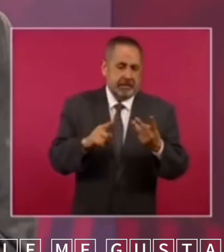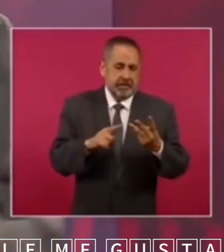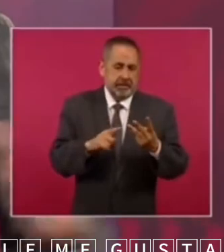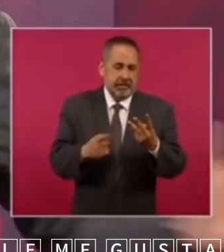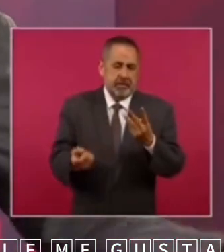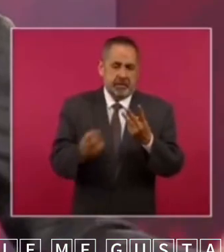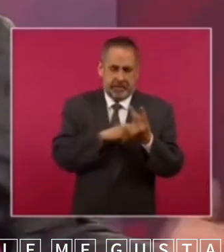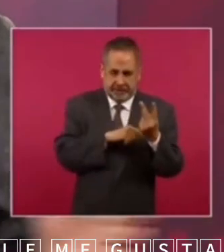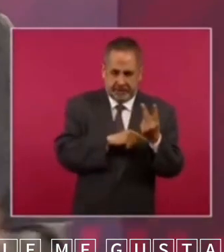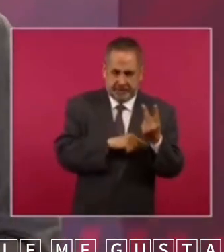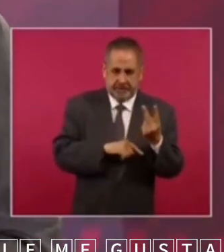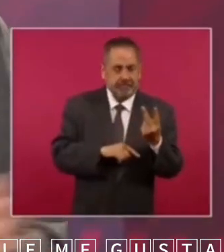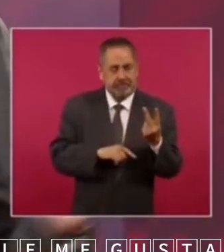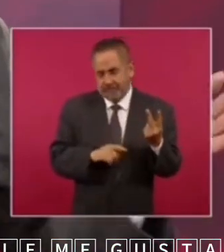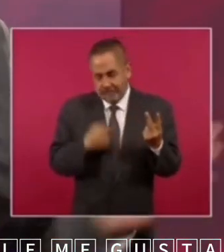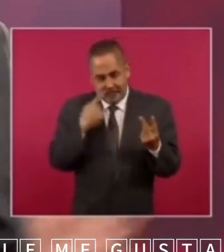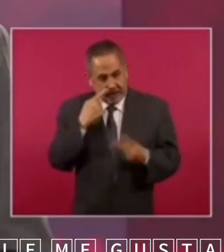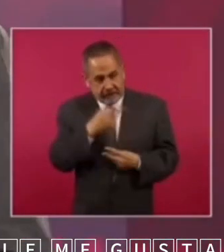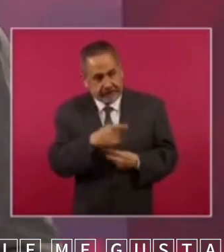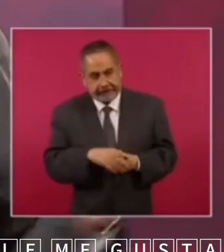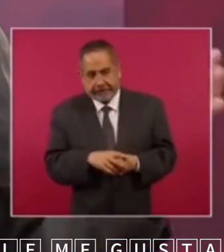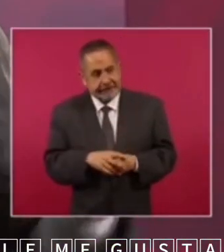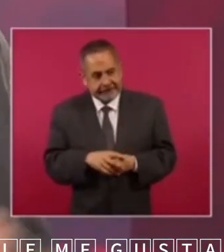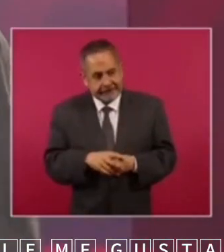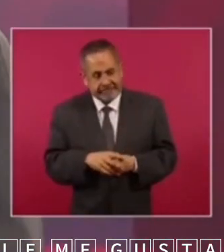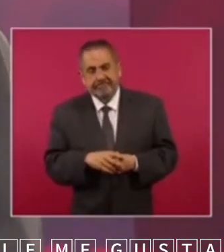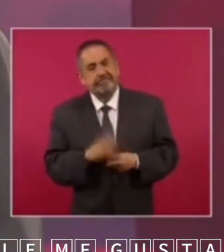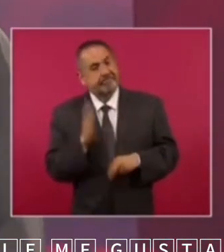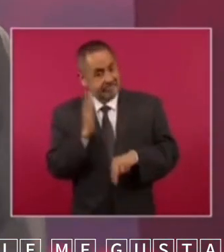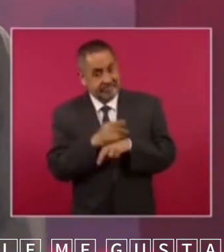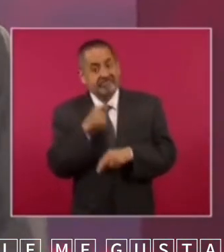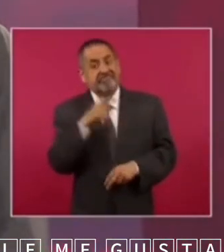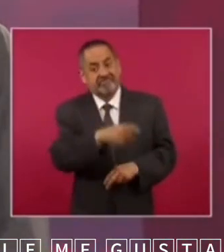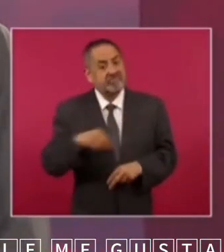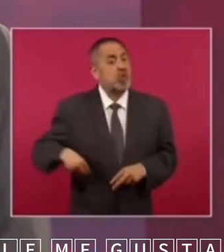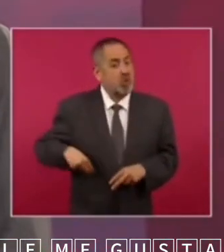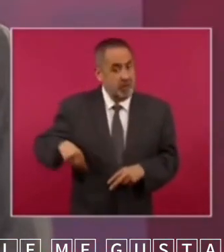Ya vimos que eso no es así.